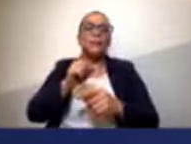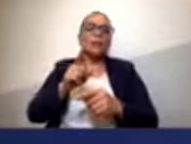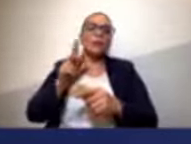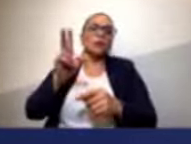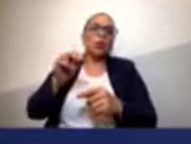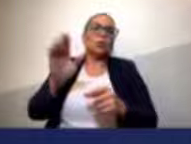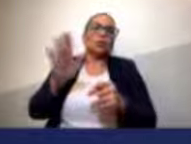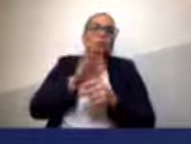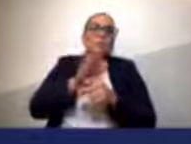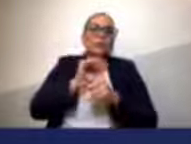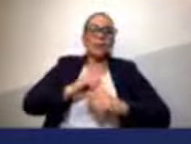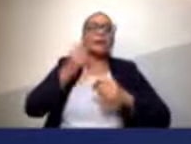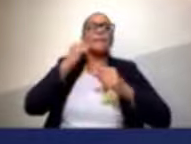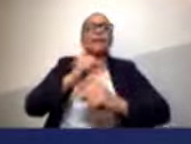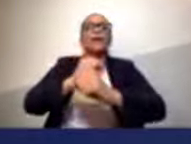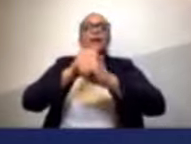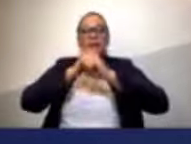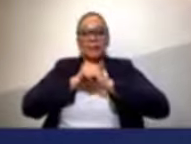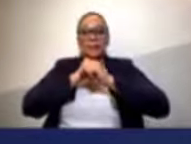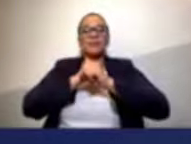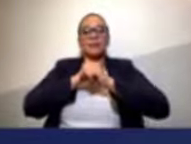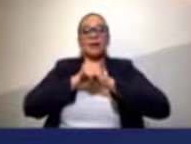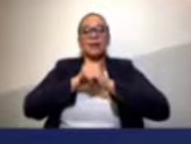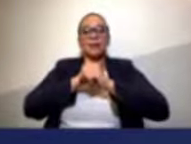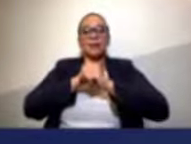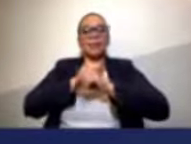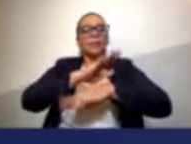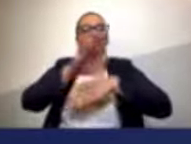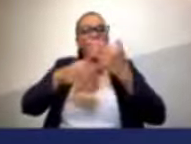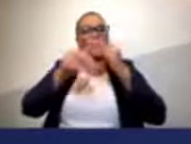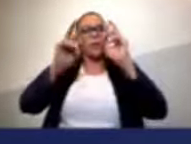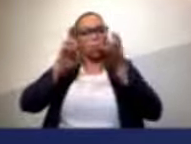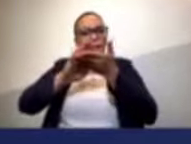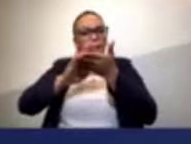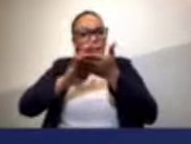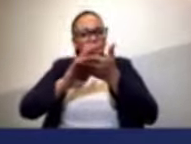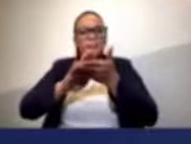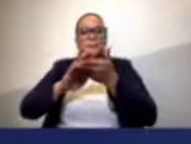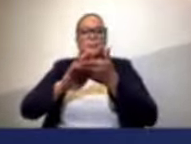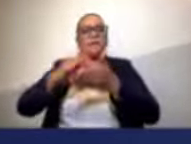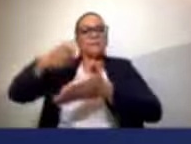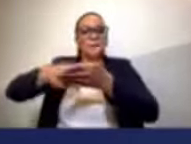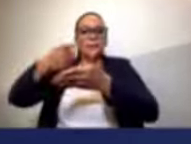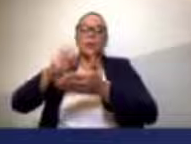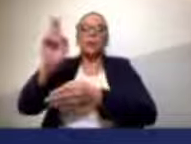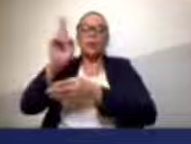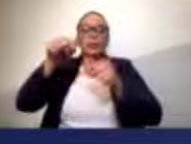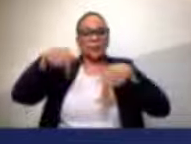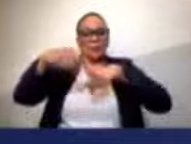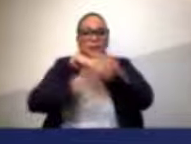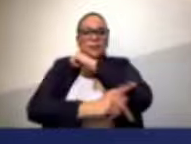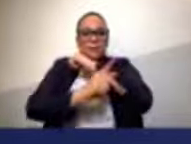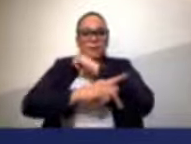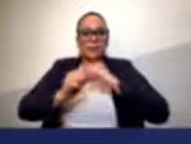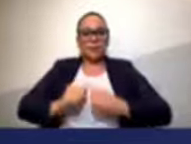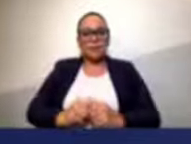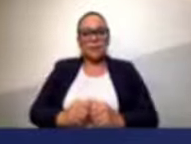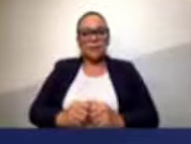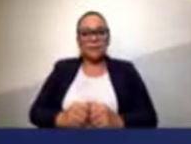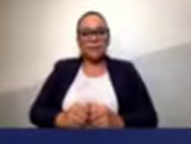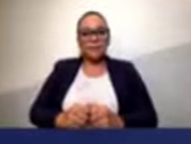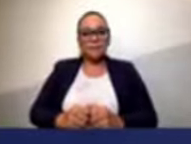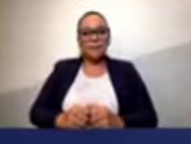insuficiente para garantizar el saneamiento fiscal tan urgido en este país o tan urgente,